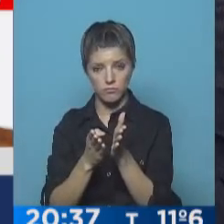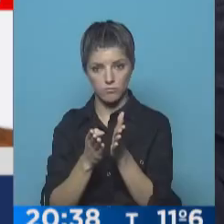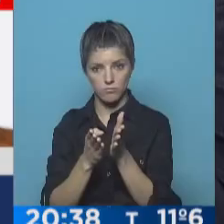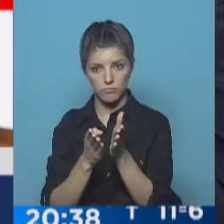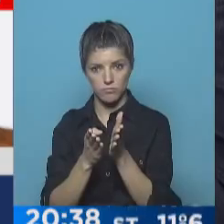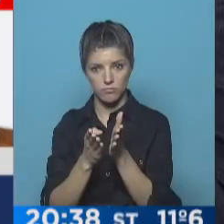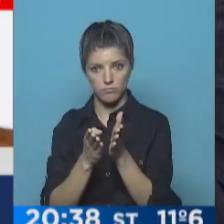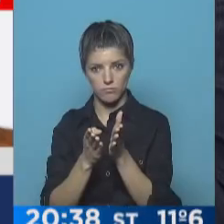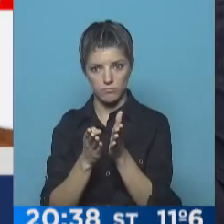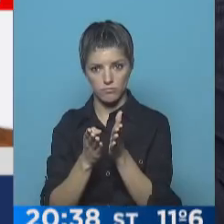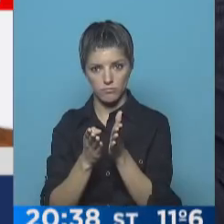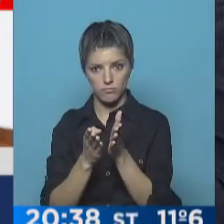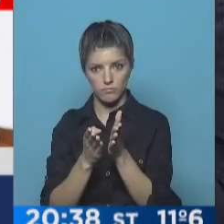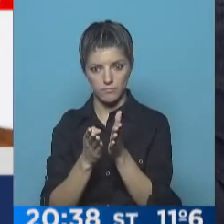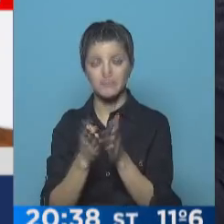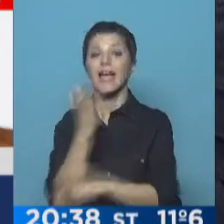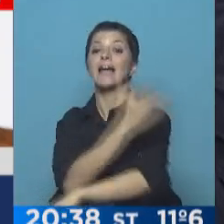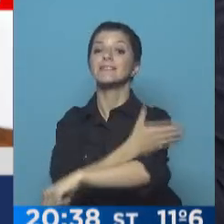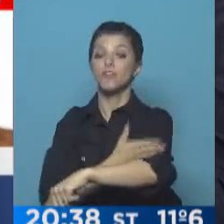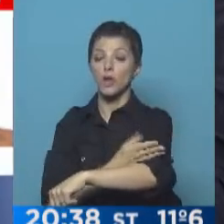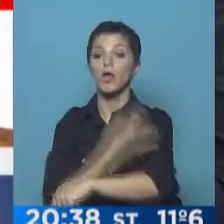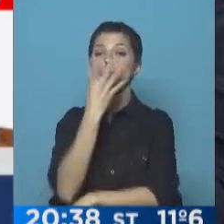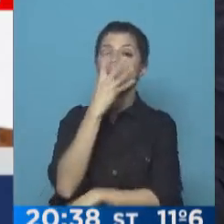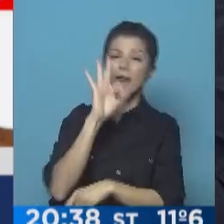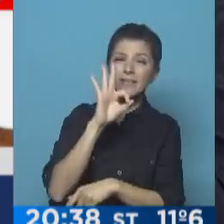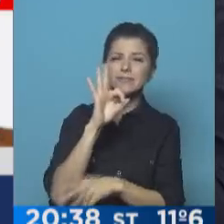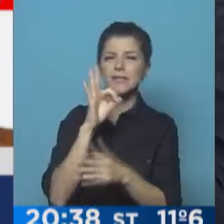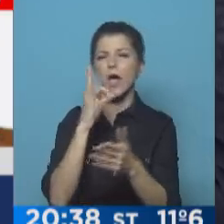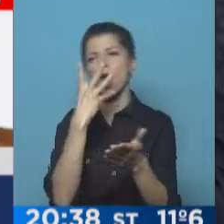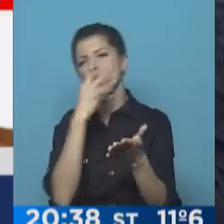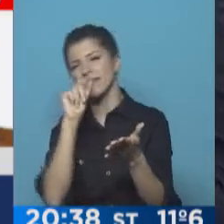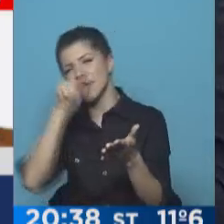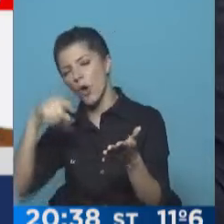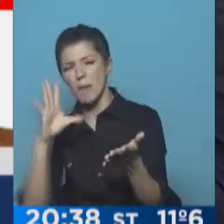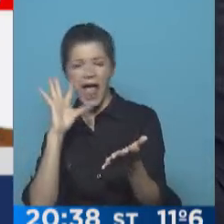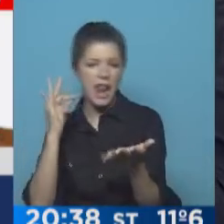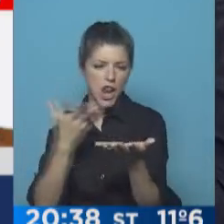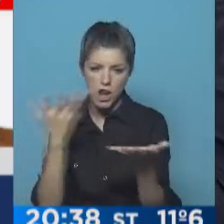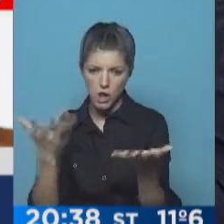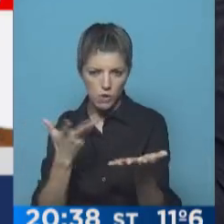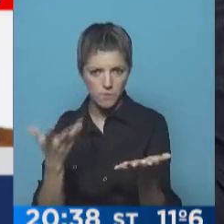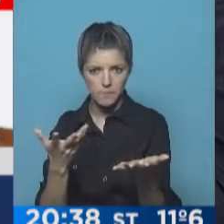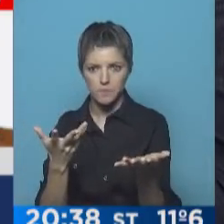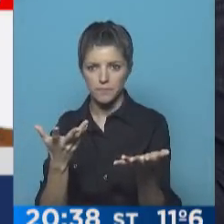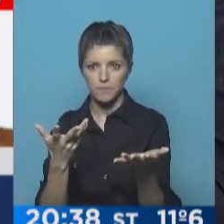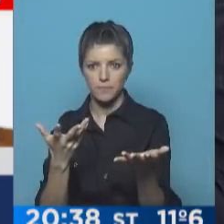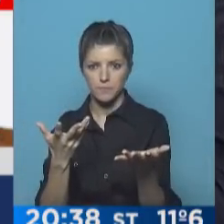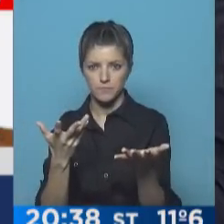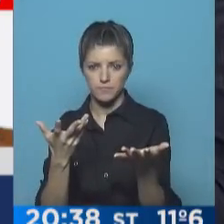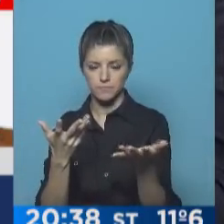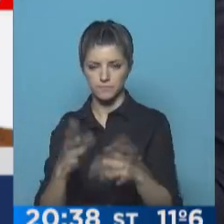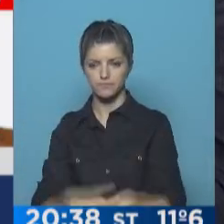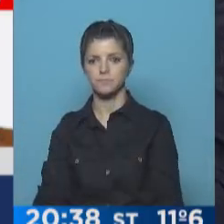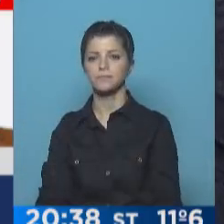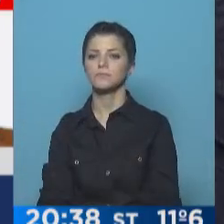donde Scioli sacó 40 y pico, 40 y coma algo de votos,